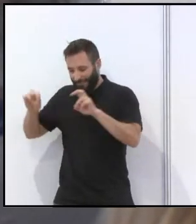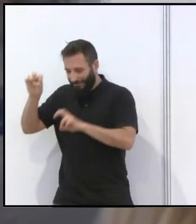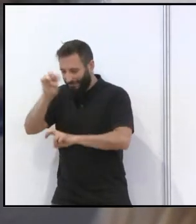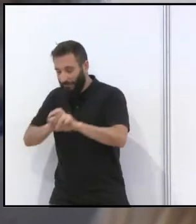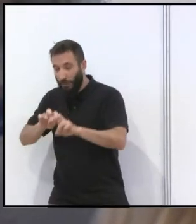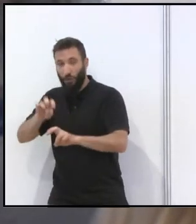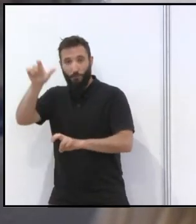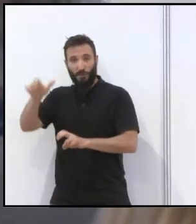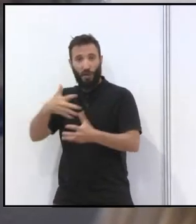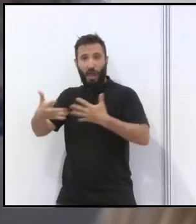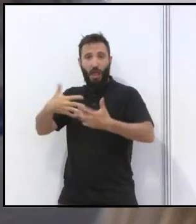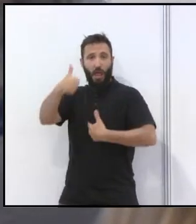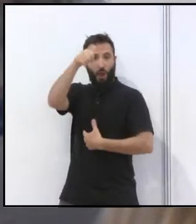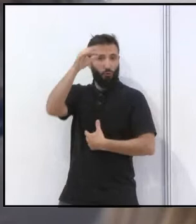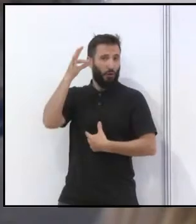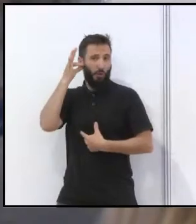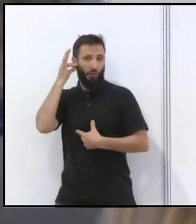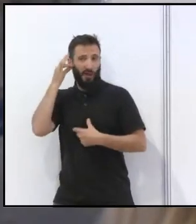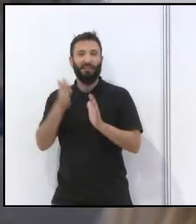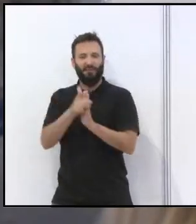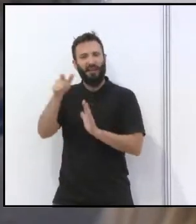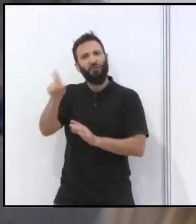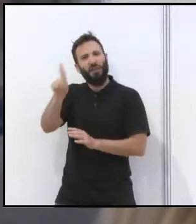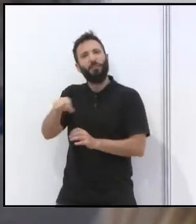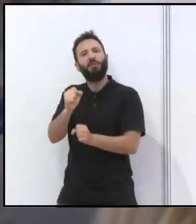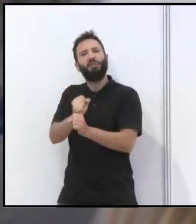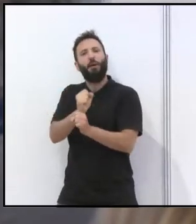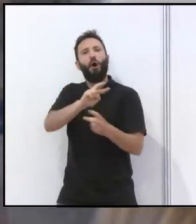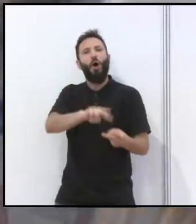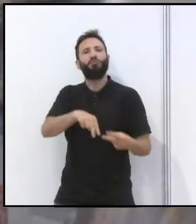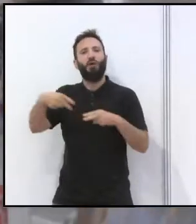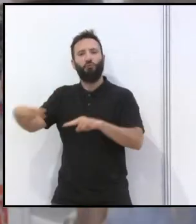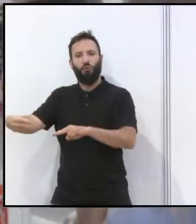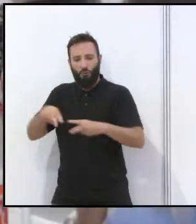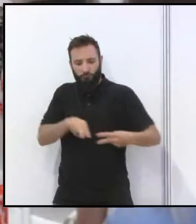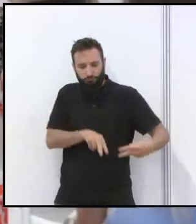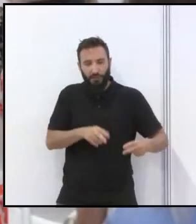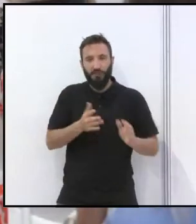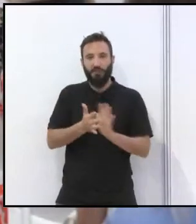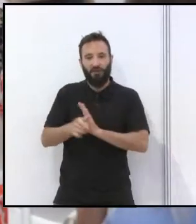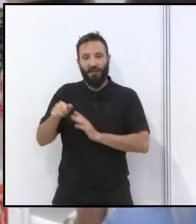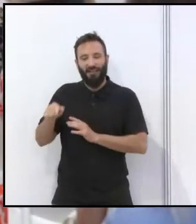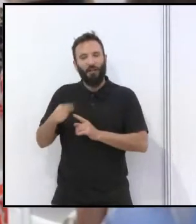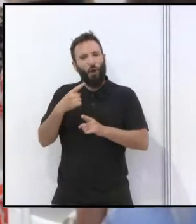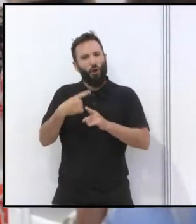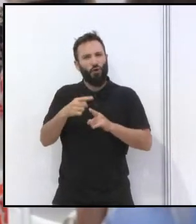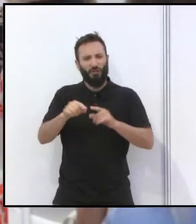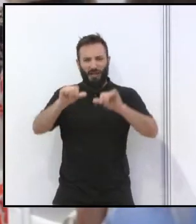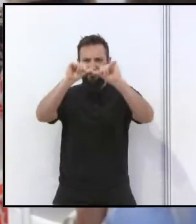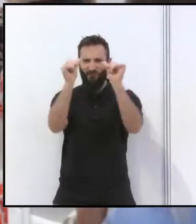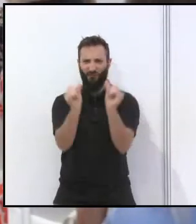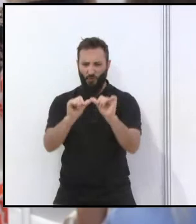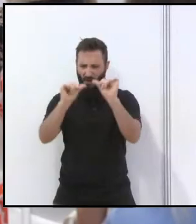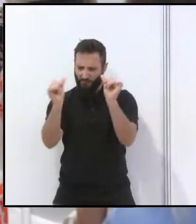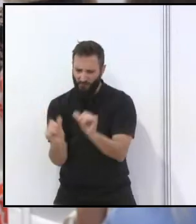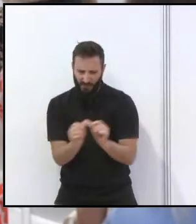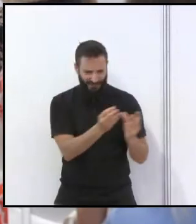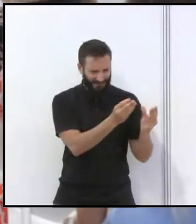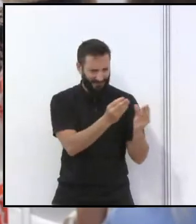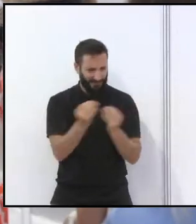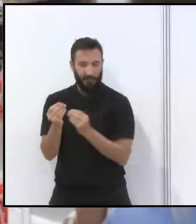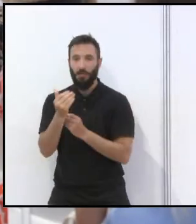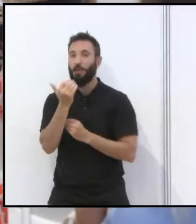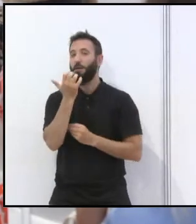o autora, es una tarea de traducción también. Uno tiene un montón de cosas que dar forma, como yo